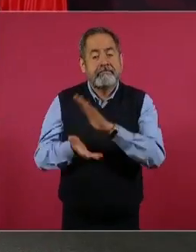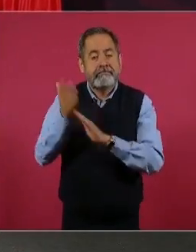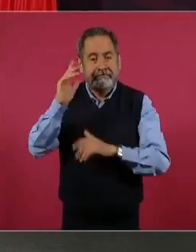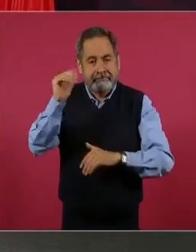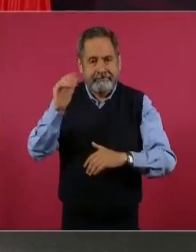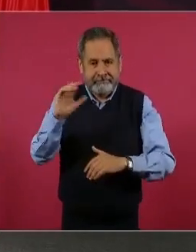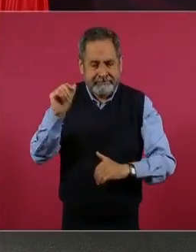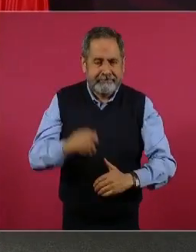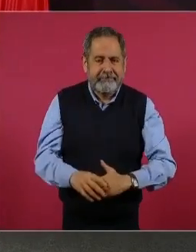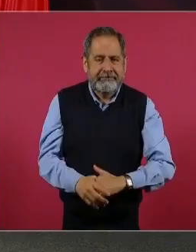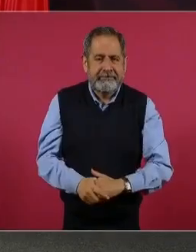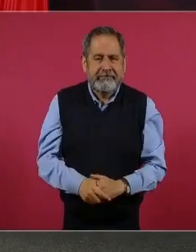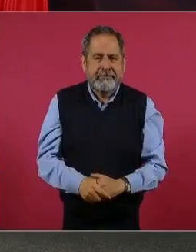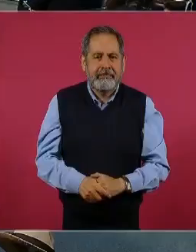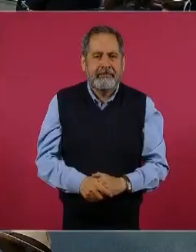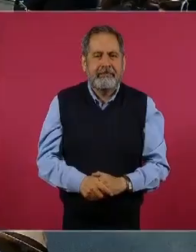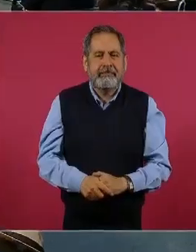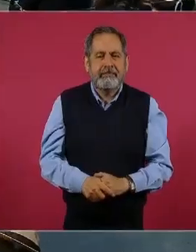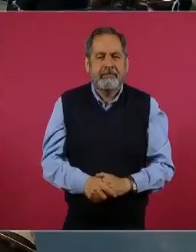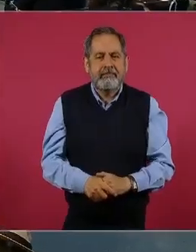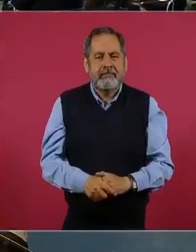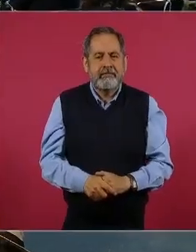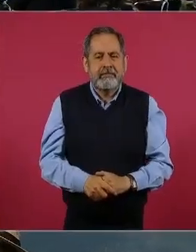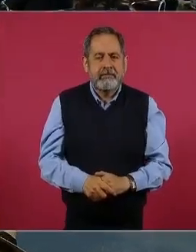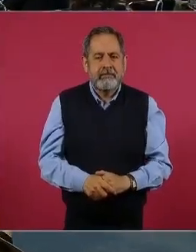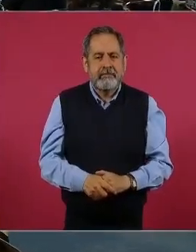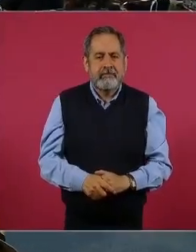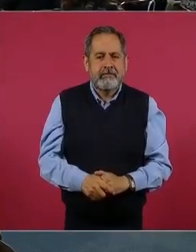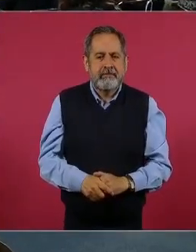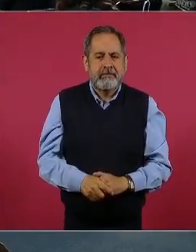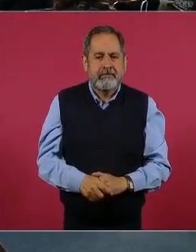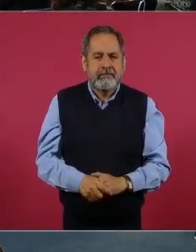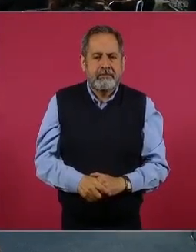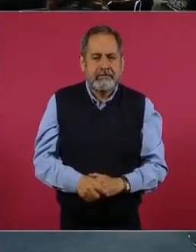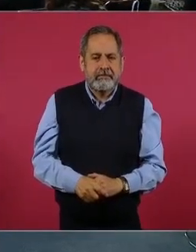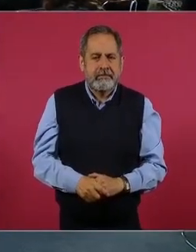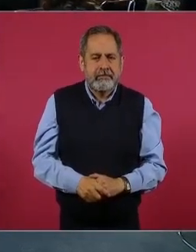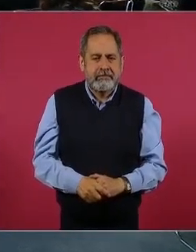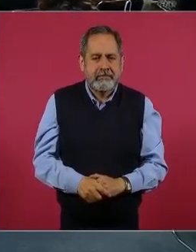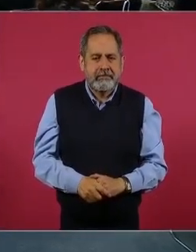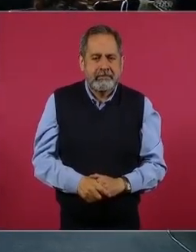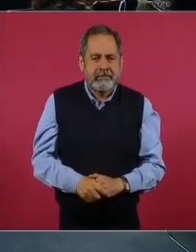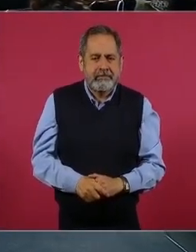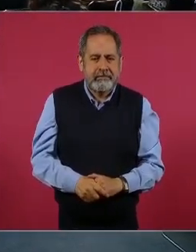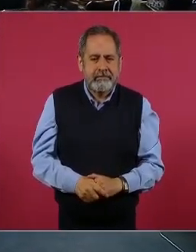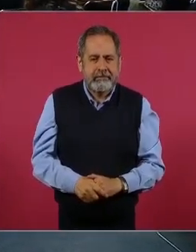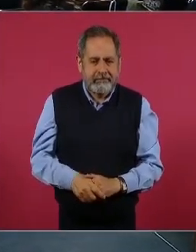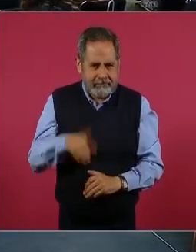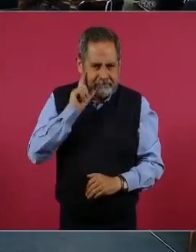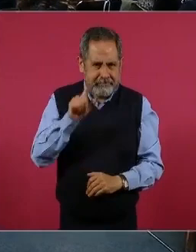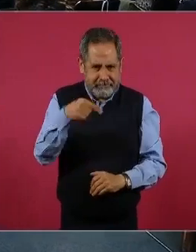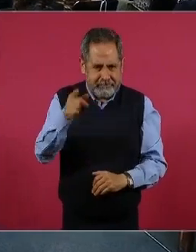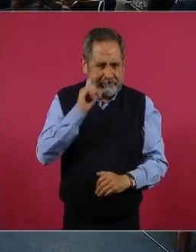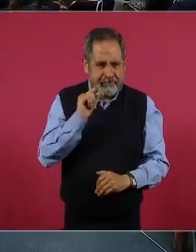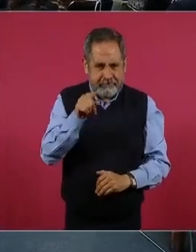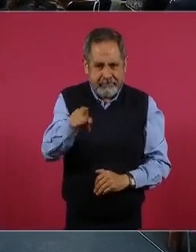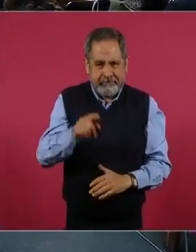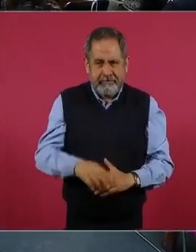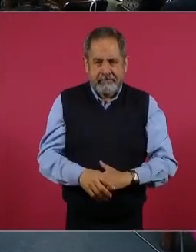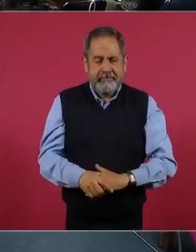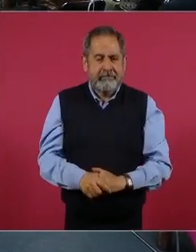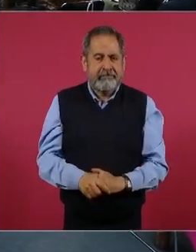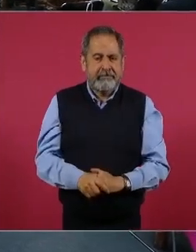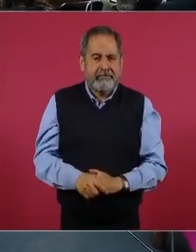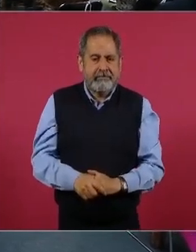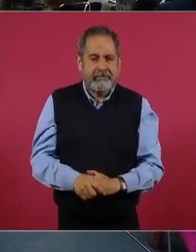van a… ¿Eh? Con la extradición de Carlos Ahumada, algún comentario. Mañana, ¿no? De salud.